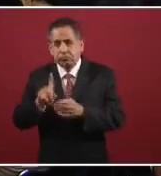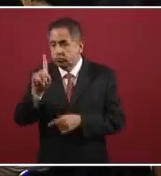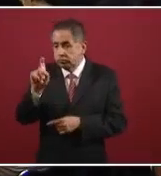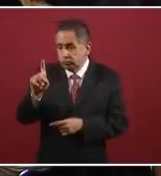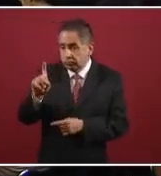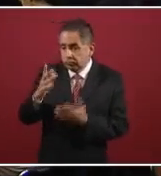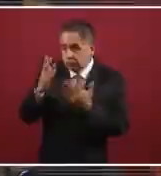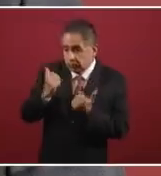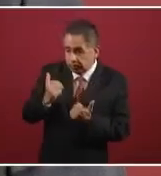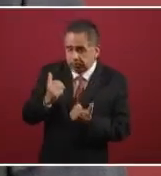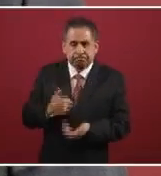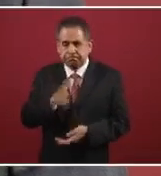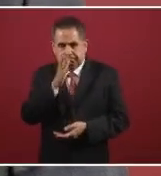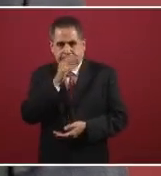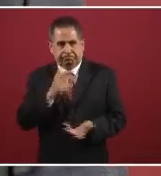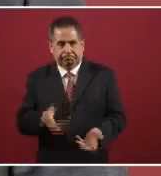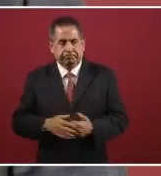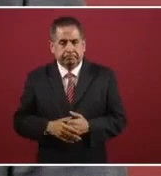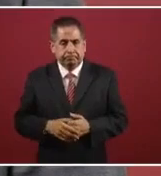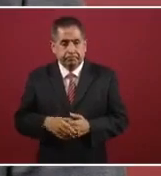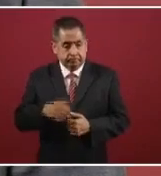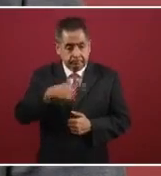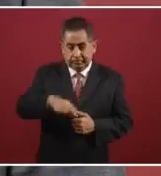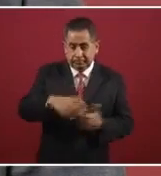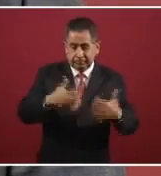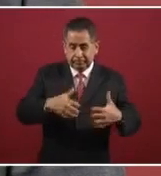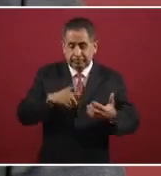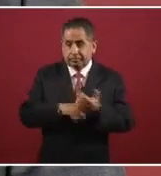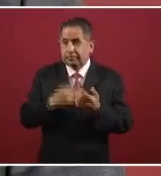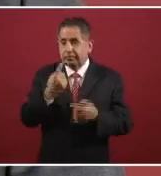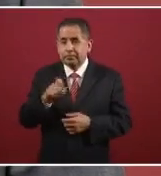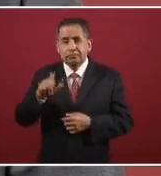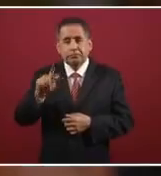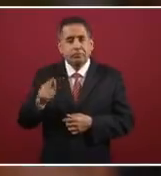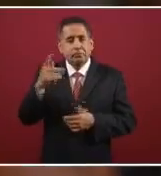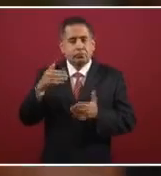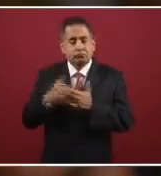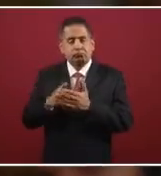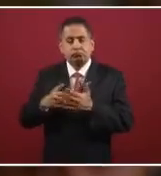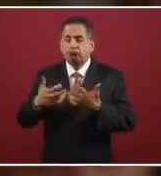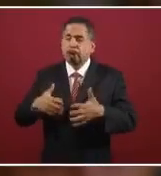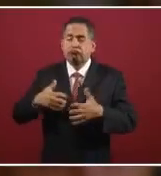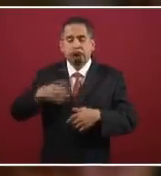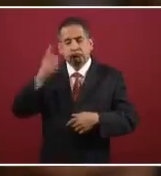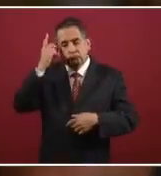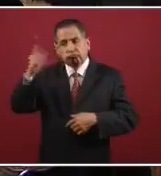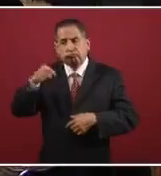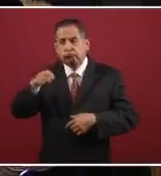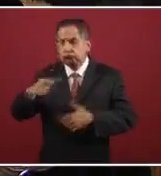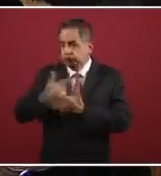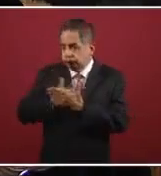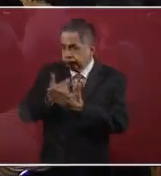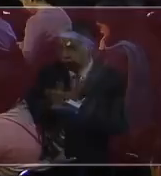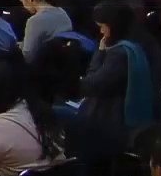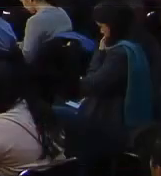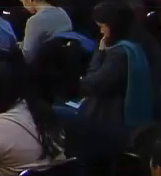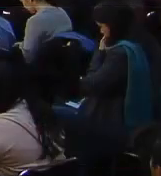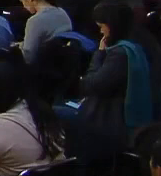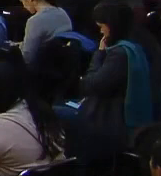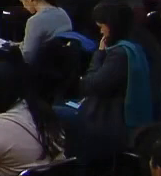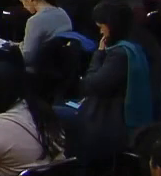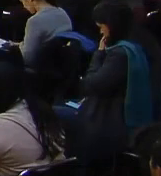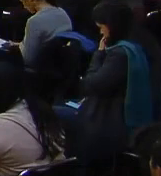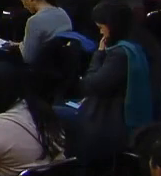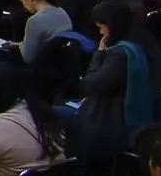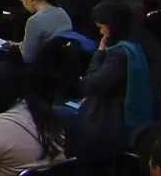se puede. Estos productores, en el país hay 171 mil productores que están fuera del censo, que no tienen su título para